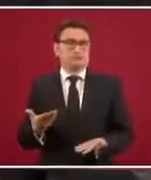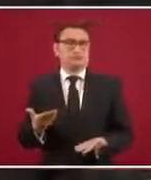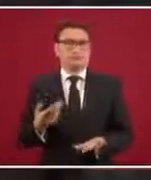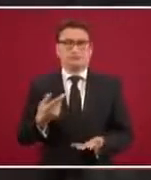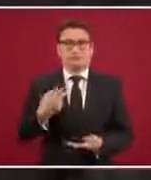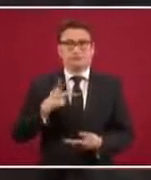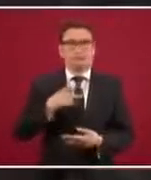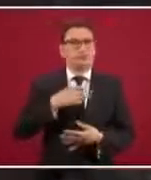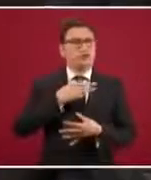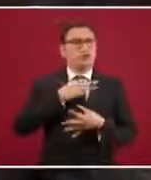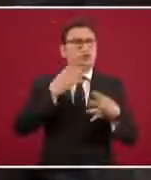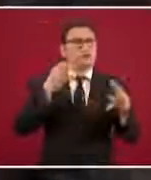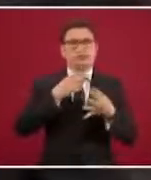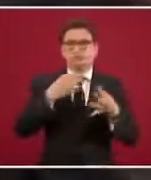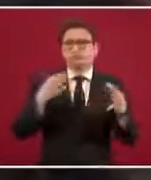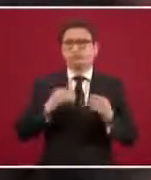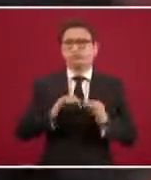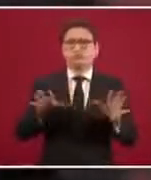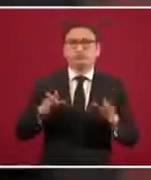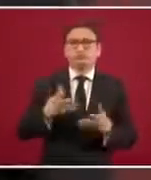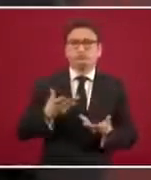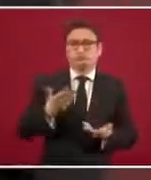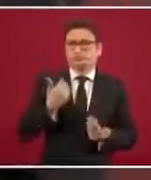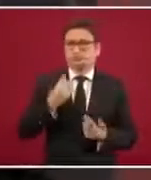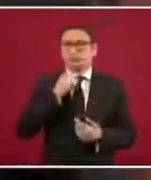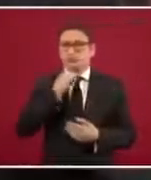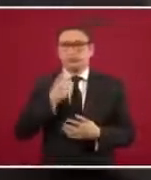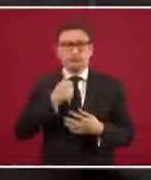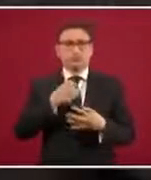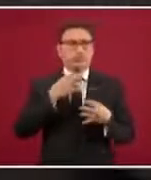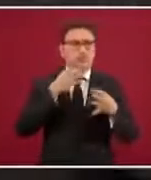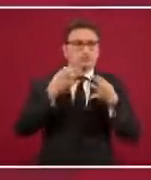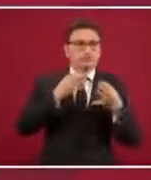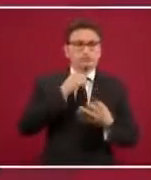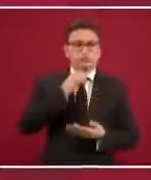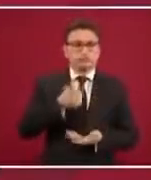hay ningún pronunciamiento